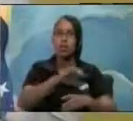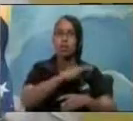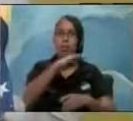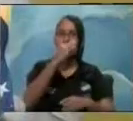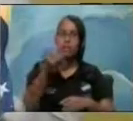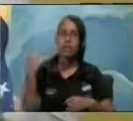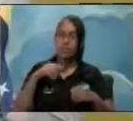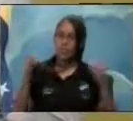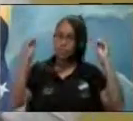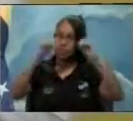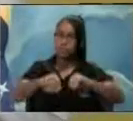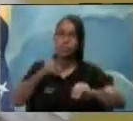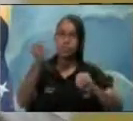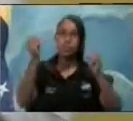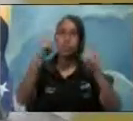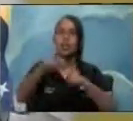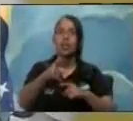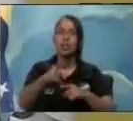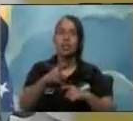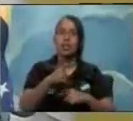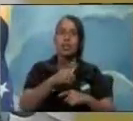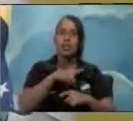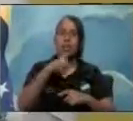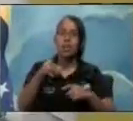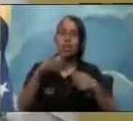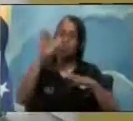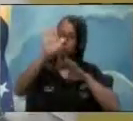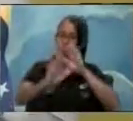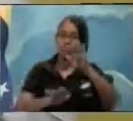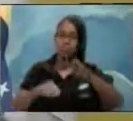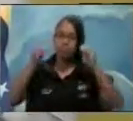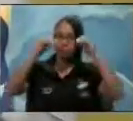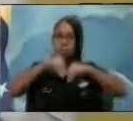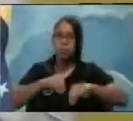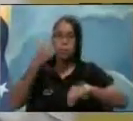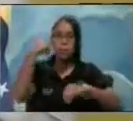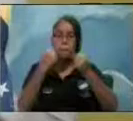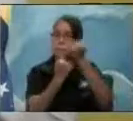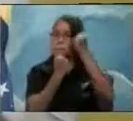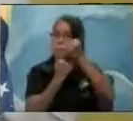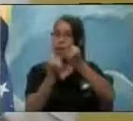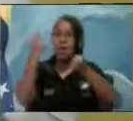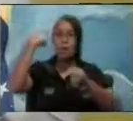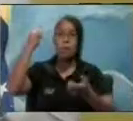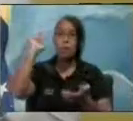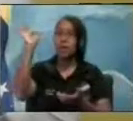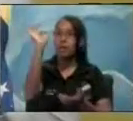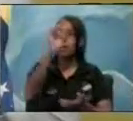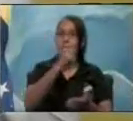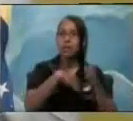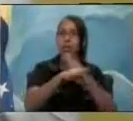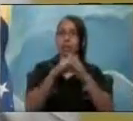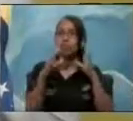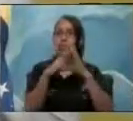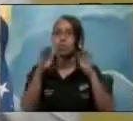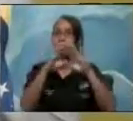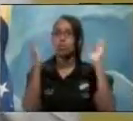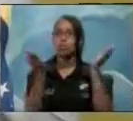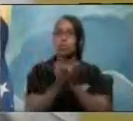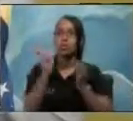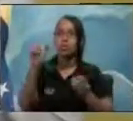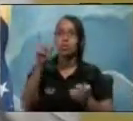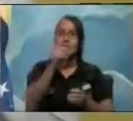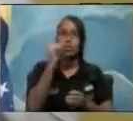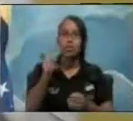que activarlo, tienes que ponerte en pie, porque para predicar el evangelio, para ir por todo el mundo, se necesita gente